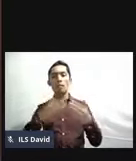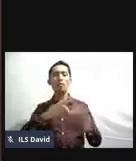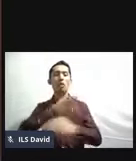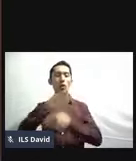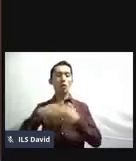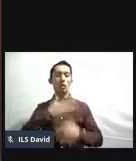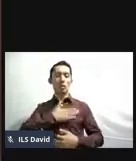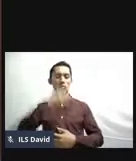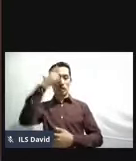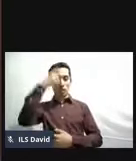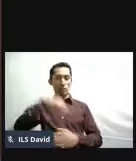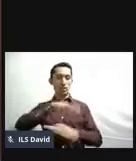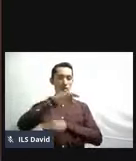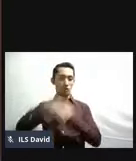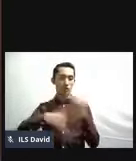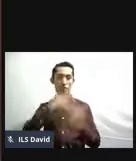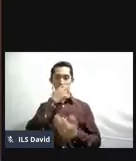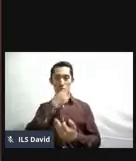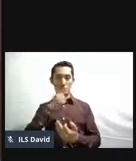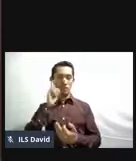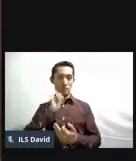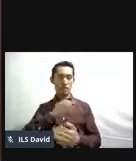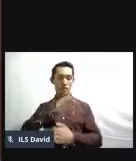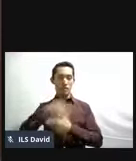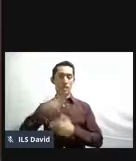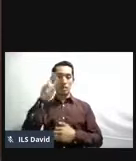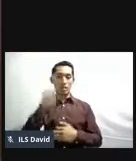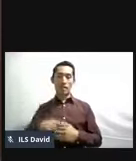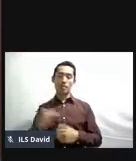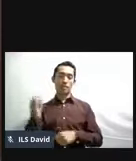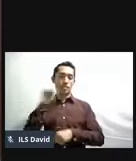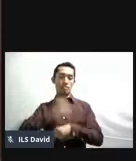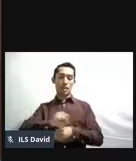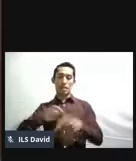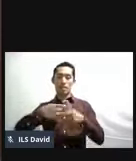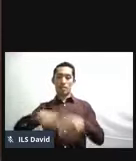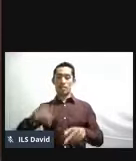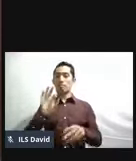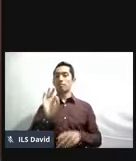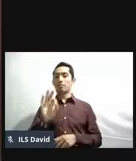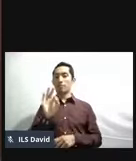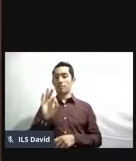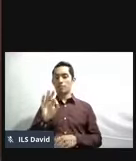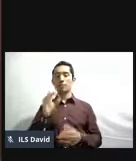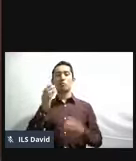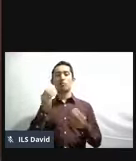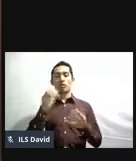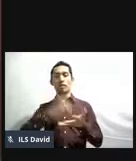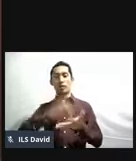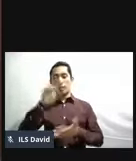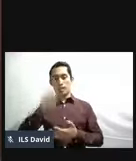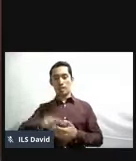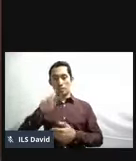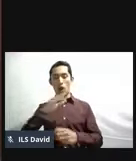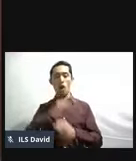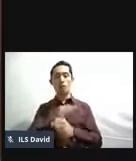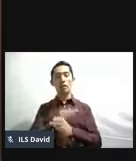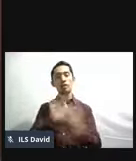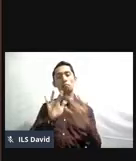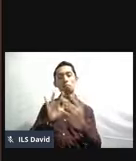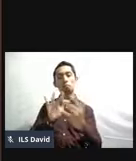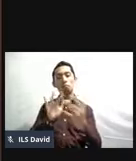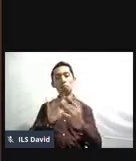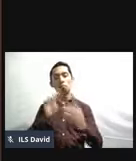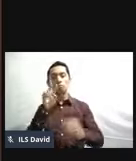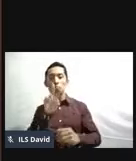buenas noches y excelente, bueno, pues inicio de semana a todos y a todas. Muchas gracias por estar aquí, por acompañarnos,